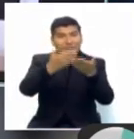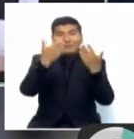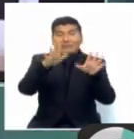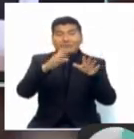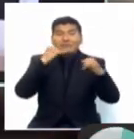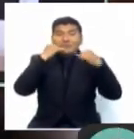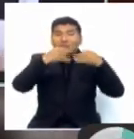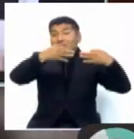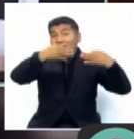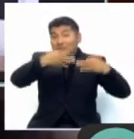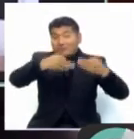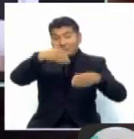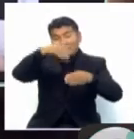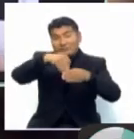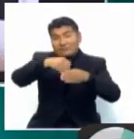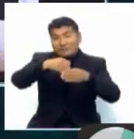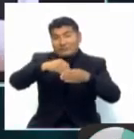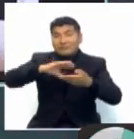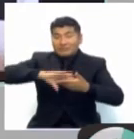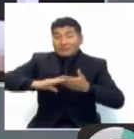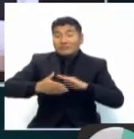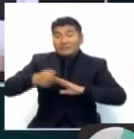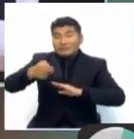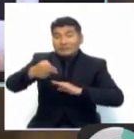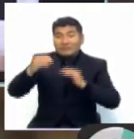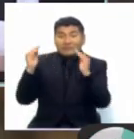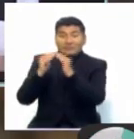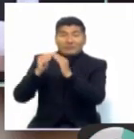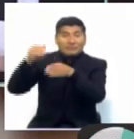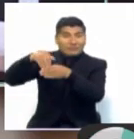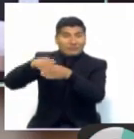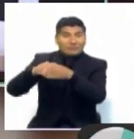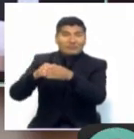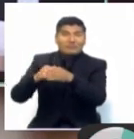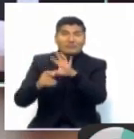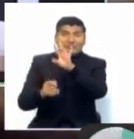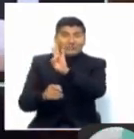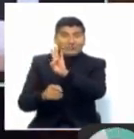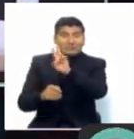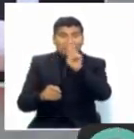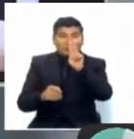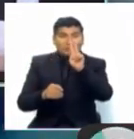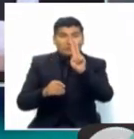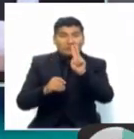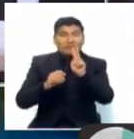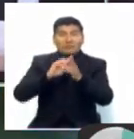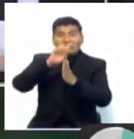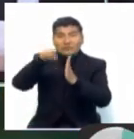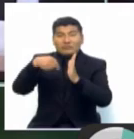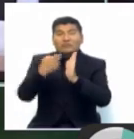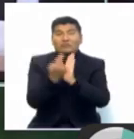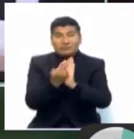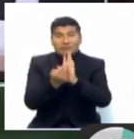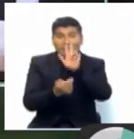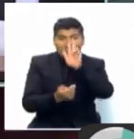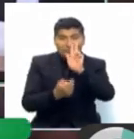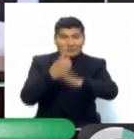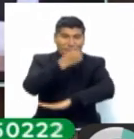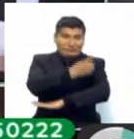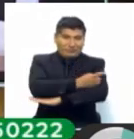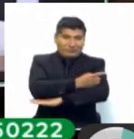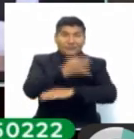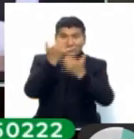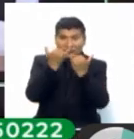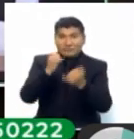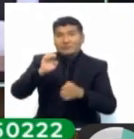de la elección, históricamente el tribunal ha tardado 72 horas, 3 días. Es decir, hoy estamos en